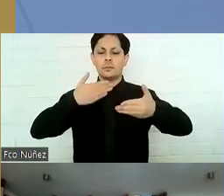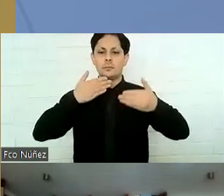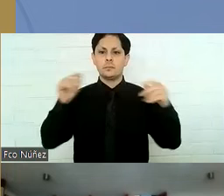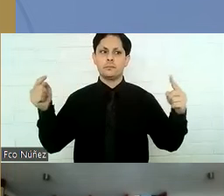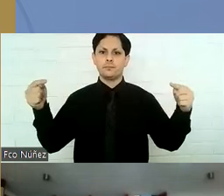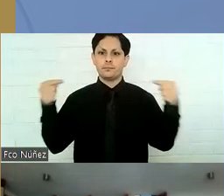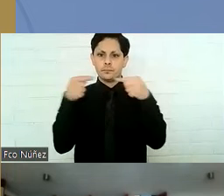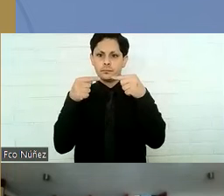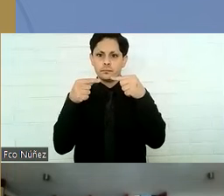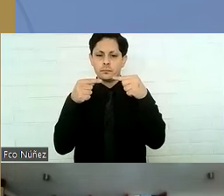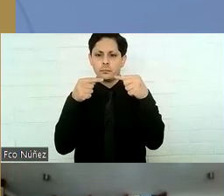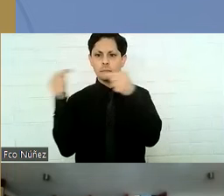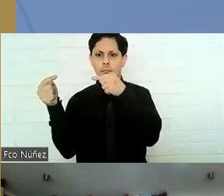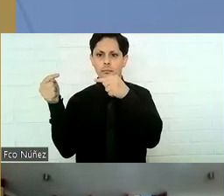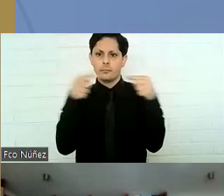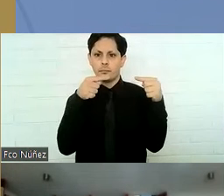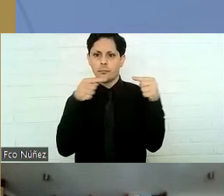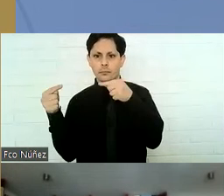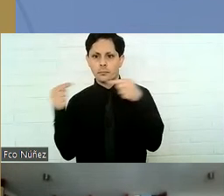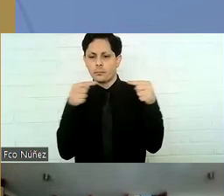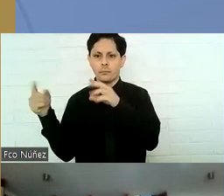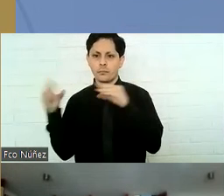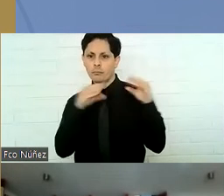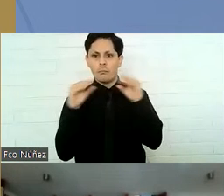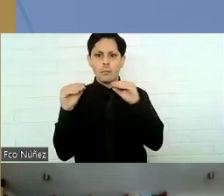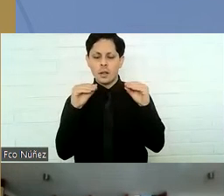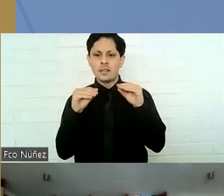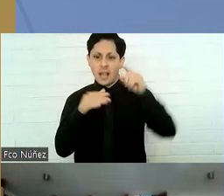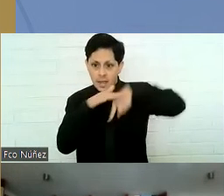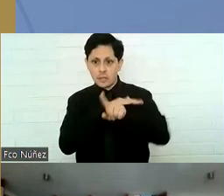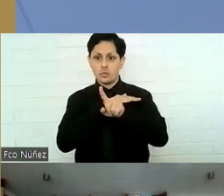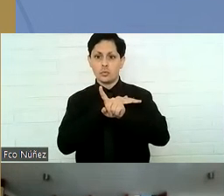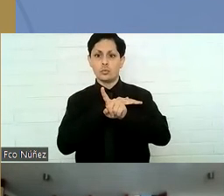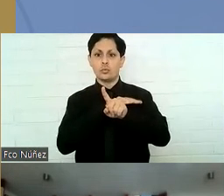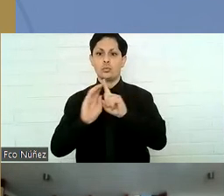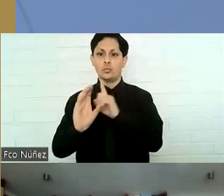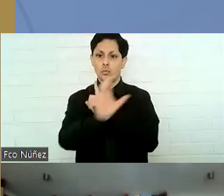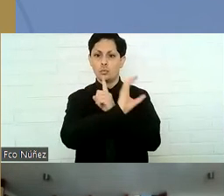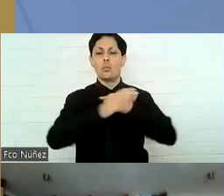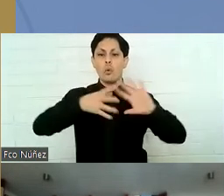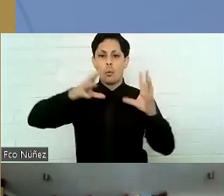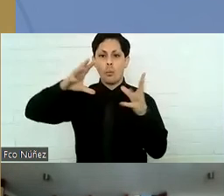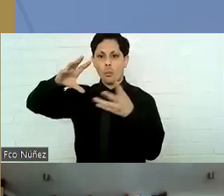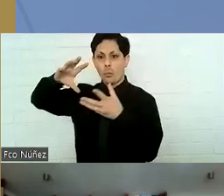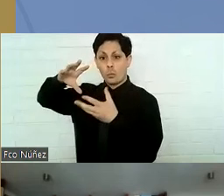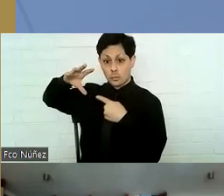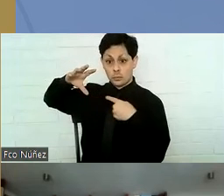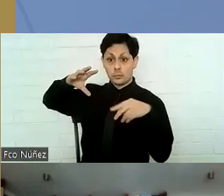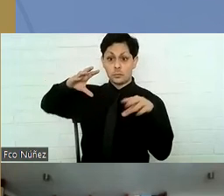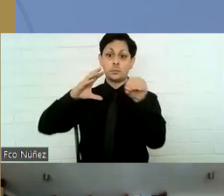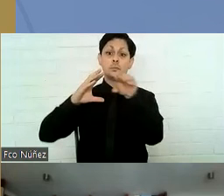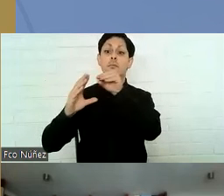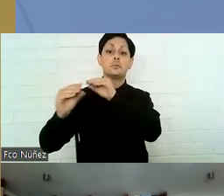interpelación del mundo en el que vivimos. Y dentro de ese mundo se da, por supuesto, esa